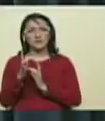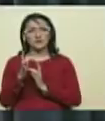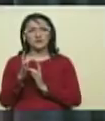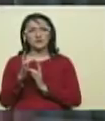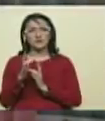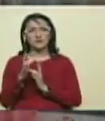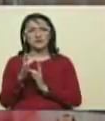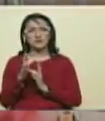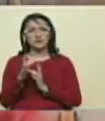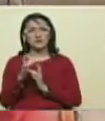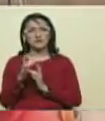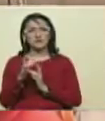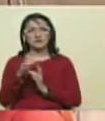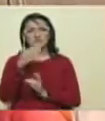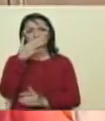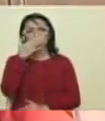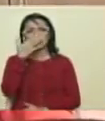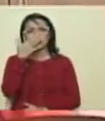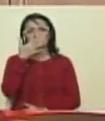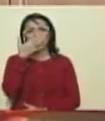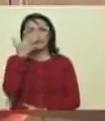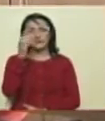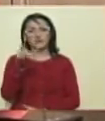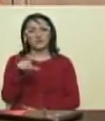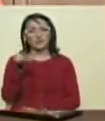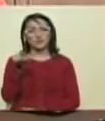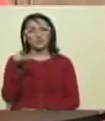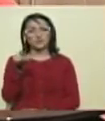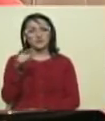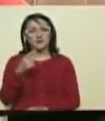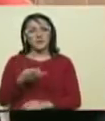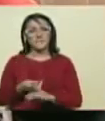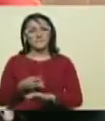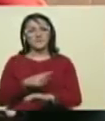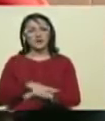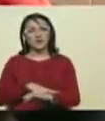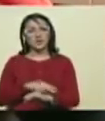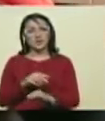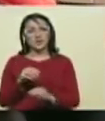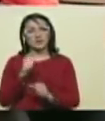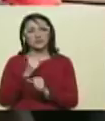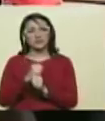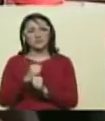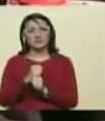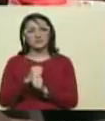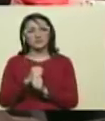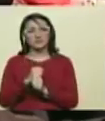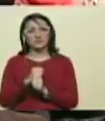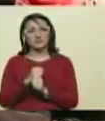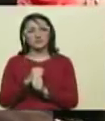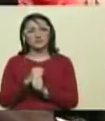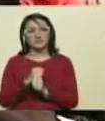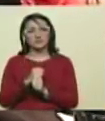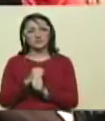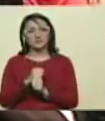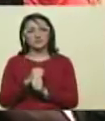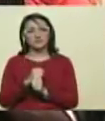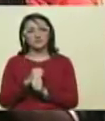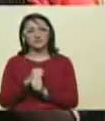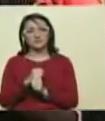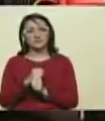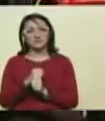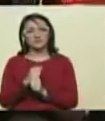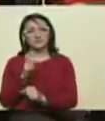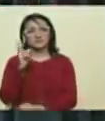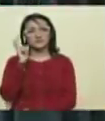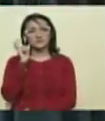ejercido usted, señor Luis Almagro, la peor de las actuaciones, y mire que hay que echarle, ¿no? Hay que sudarle la